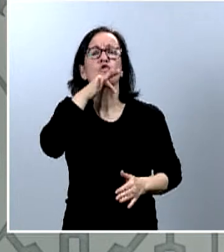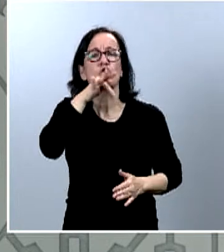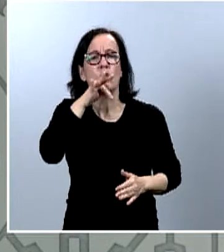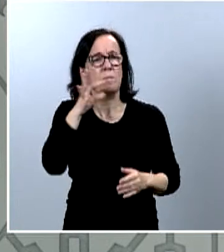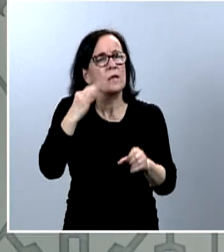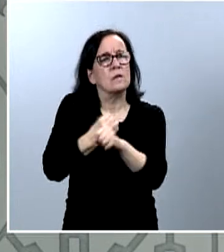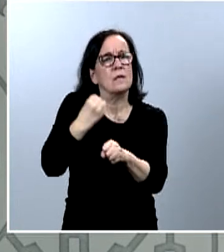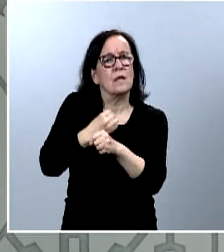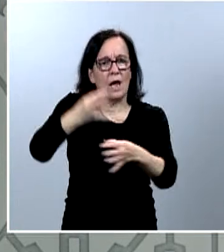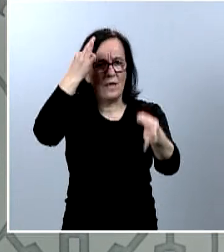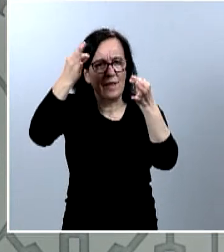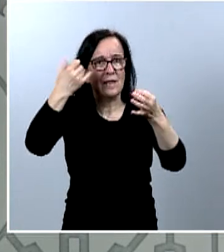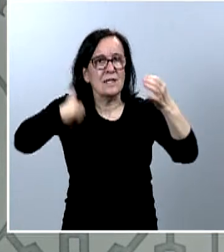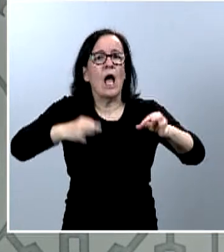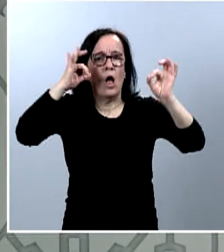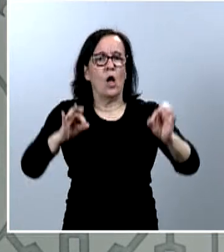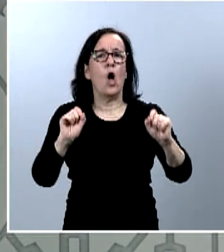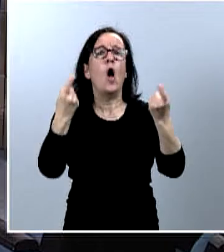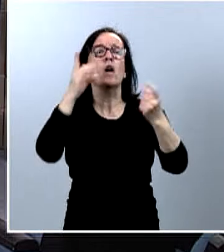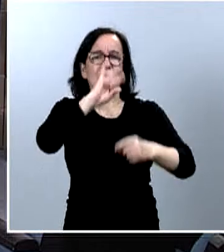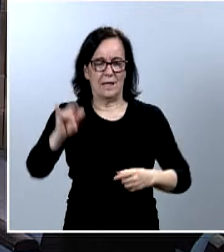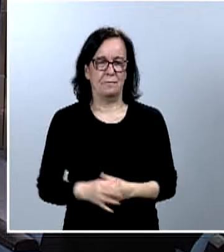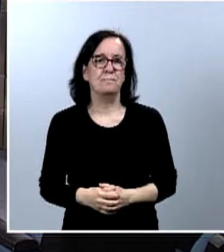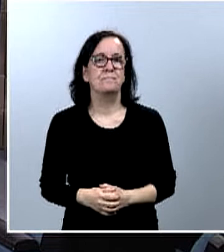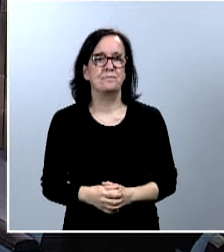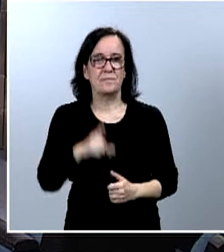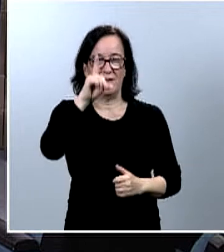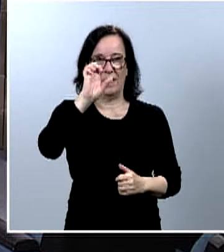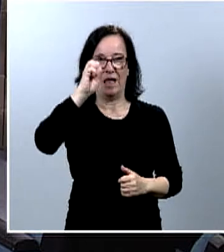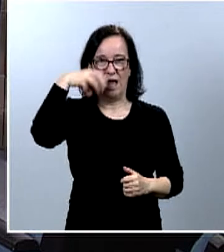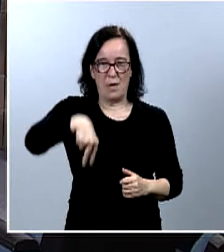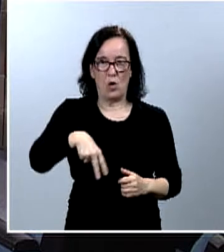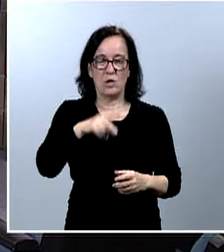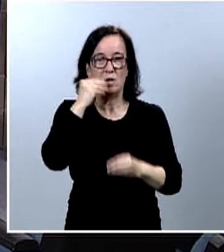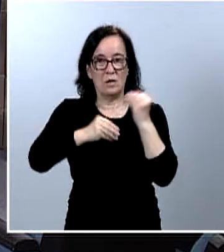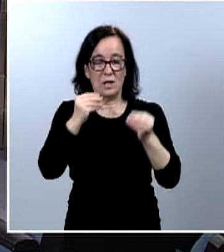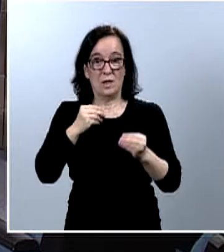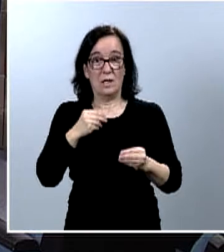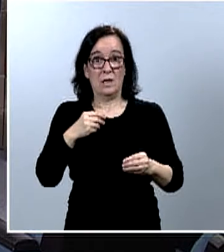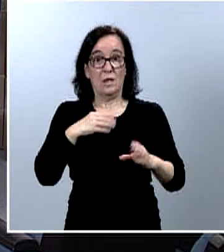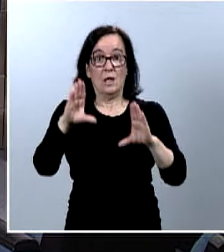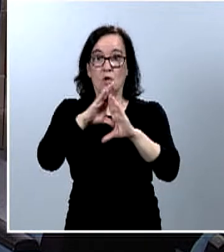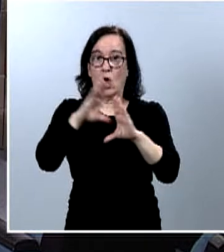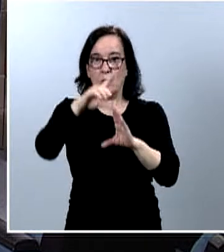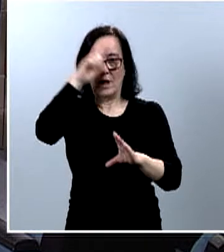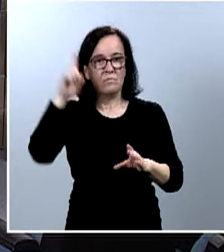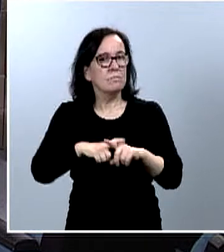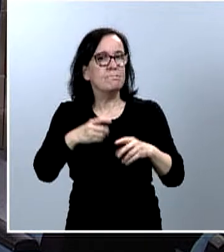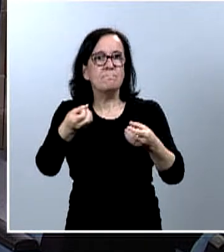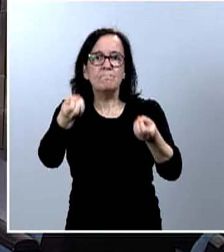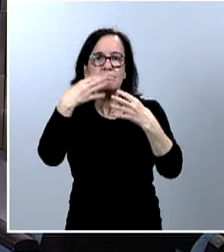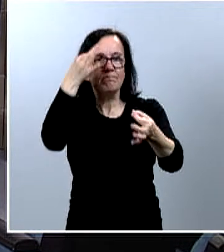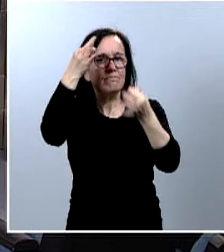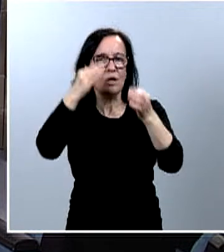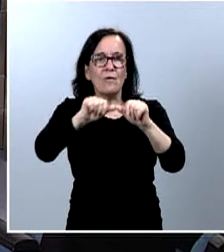datos confirmados. Le Monde lo plantea así. La Comunidad de Madrid sigue sin dar datos de la misma forma que el